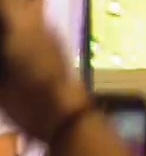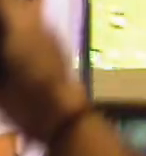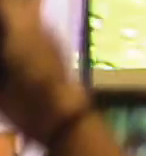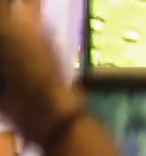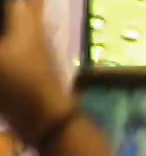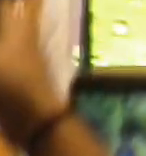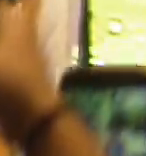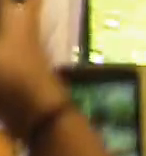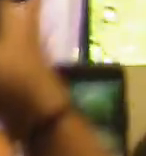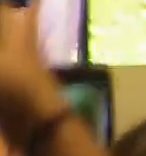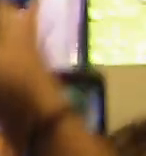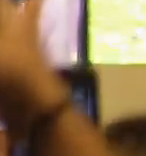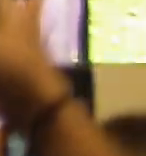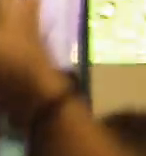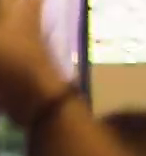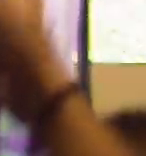caer. Aguacero de mayo,